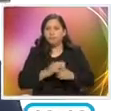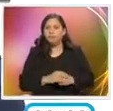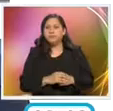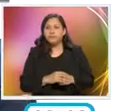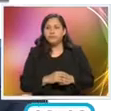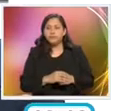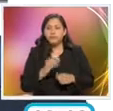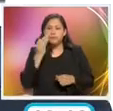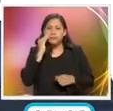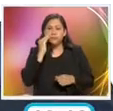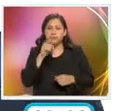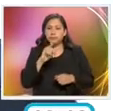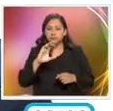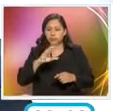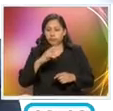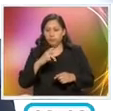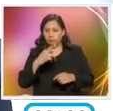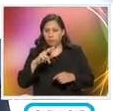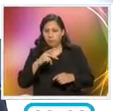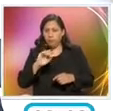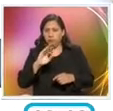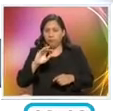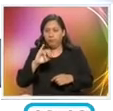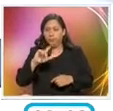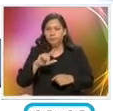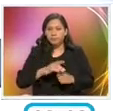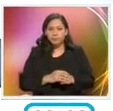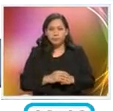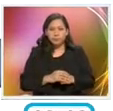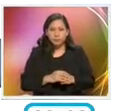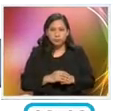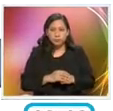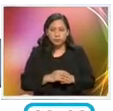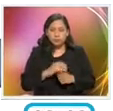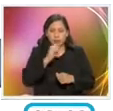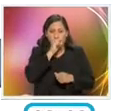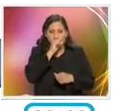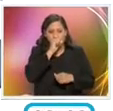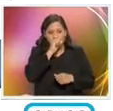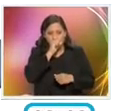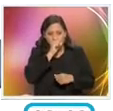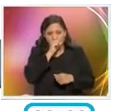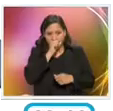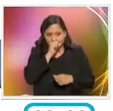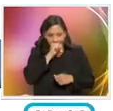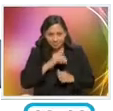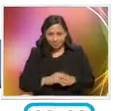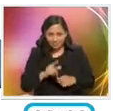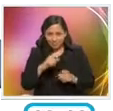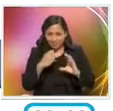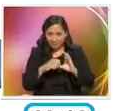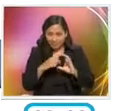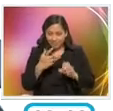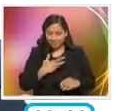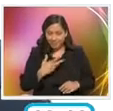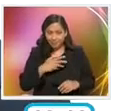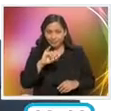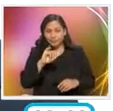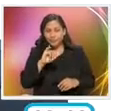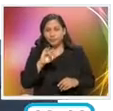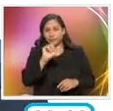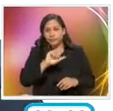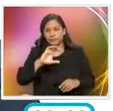que sí, en Facebook es Cheju Oficial. En- Ahí están apareciendo, sí. pantalla. ¿En Twitter? ¿Tienen Twitter? Sí, Sí, también.